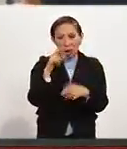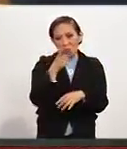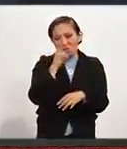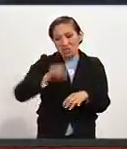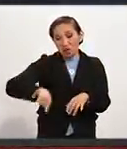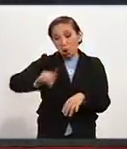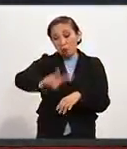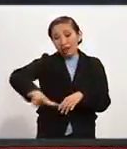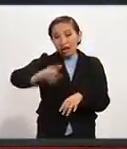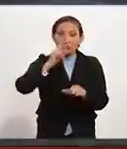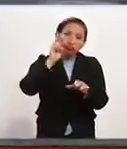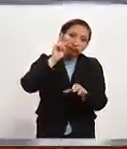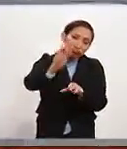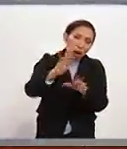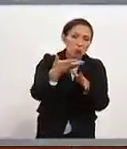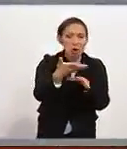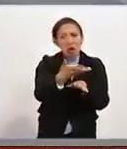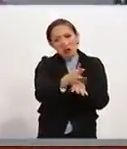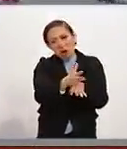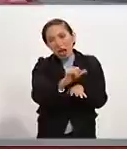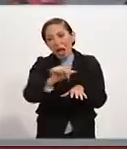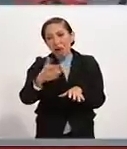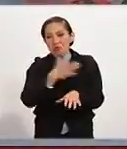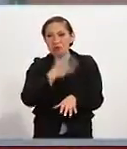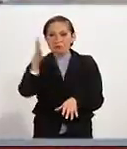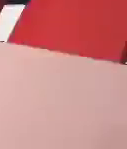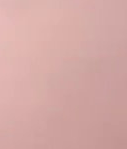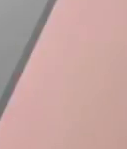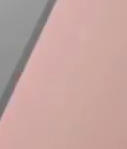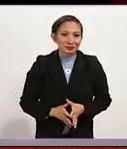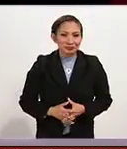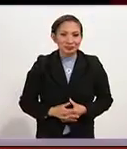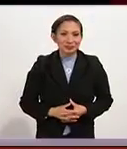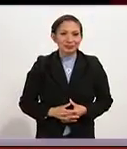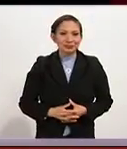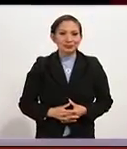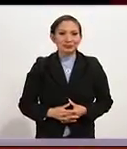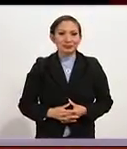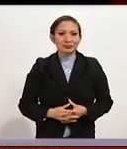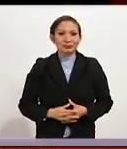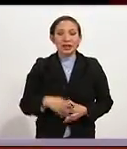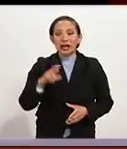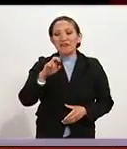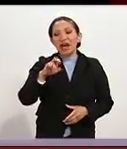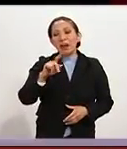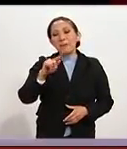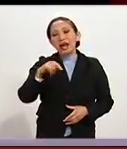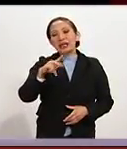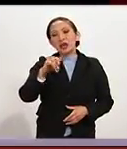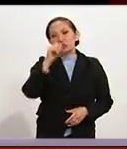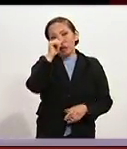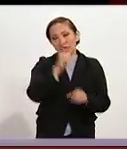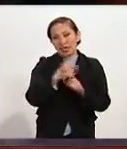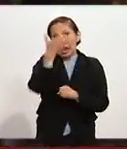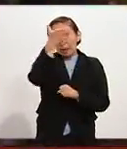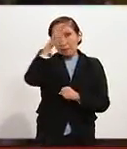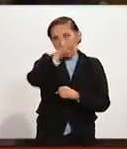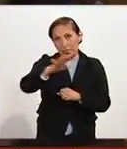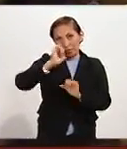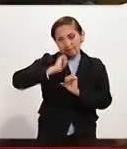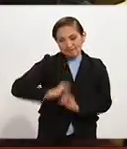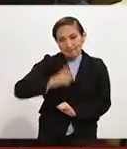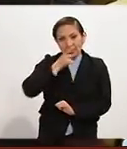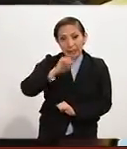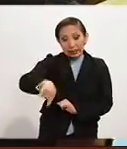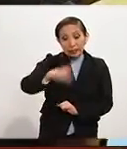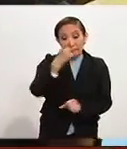dijimos, hoy viernes amanecimos de regular a buenas. Rafael Paquiano, secretario del Medio Ambiente, advirtió que